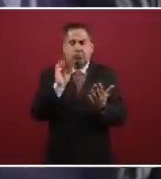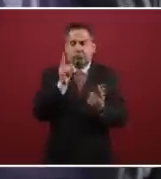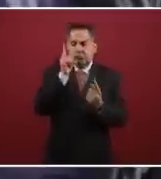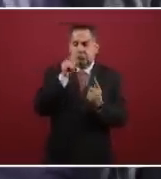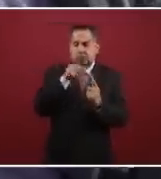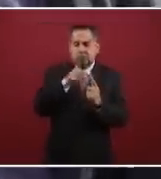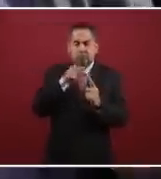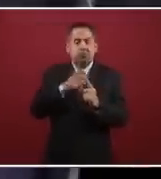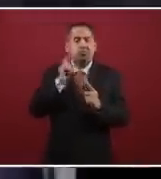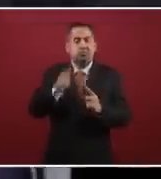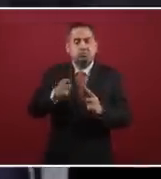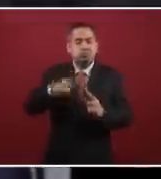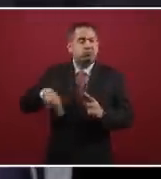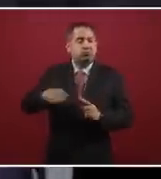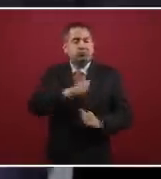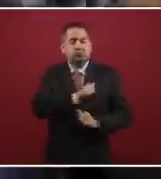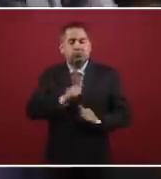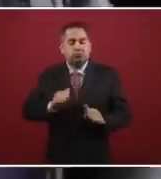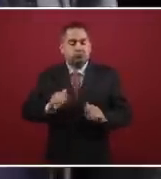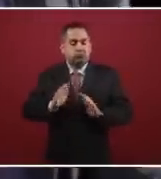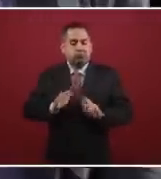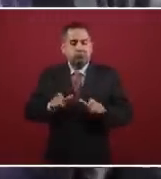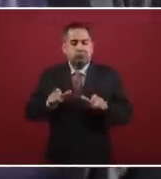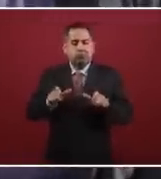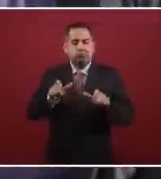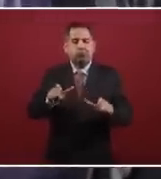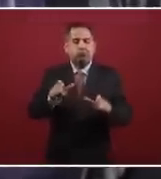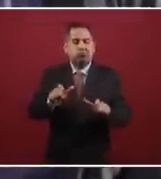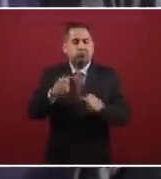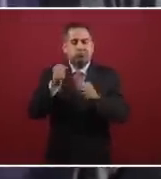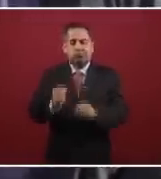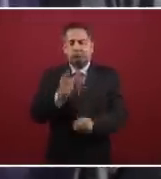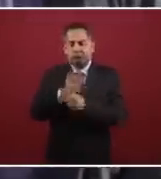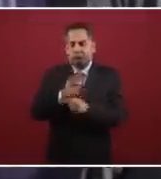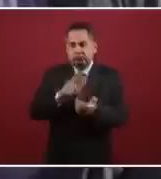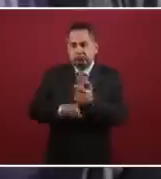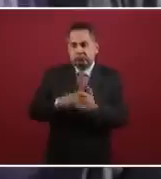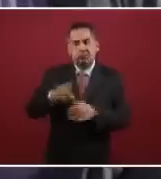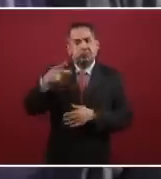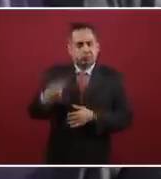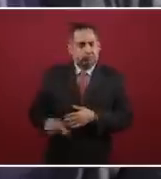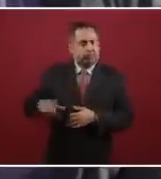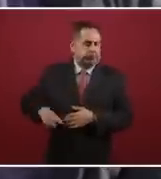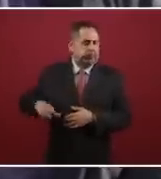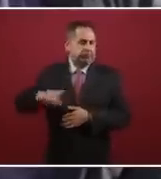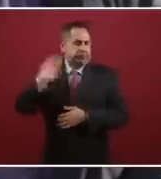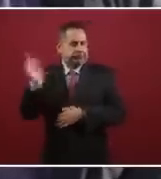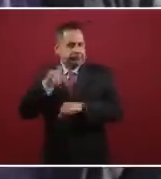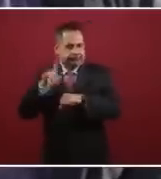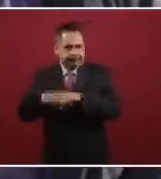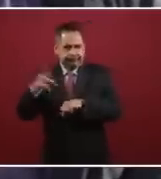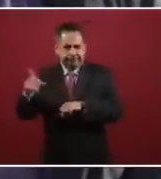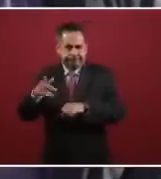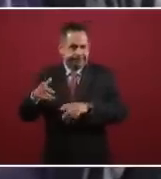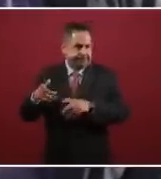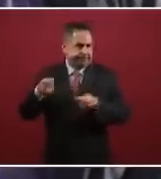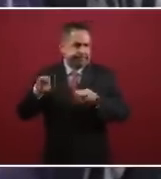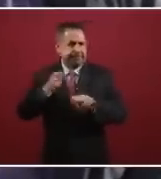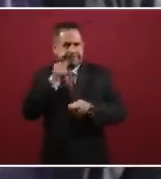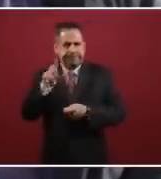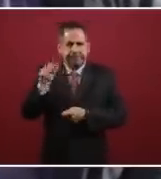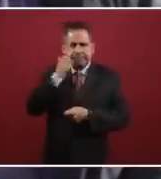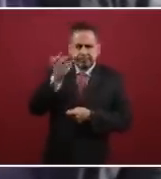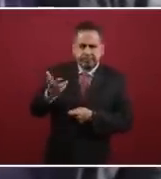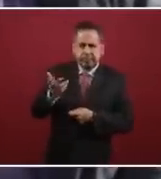pliego es que las fuerzas militares no se encuentren a cargo de la seguridad pública. Eso sí le concierne al gobierno federal. ¿Cuál